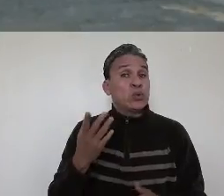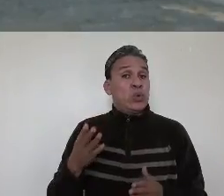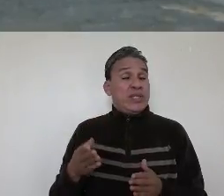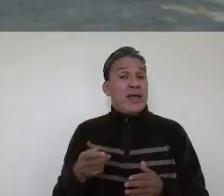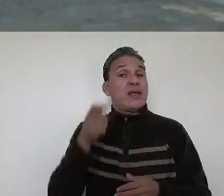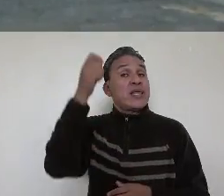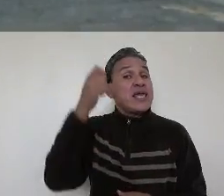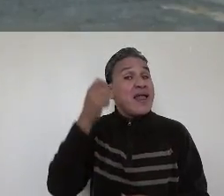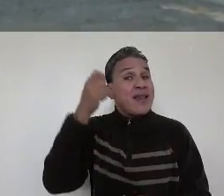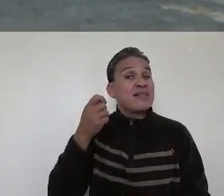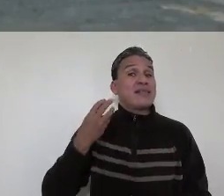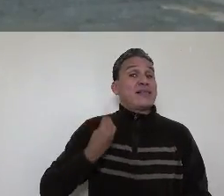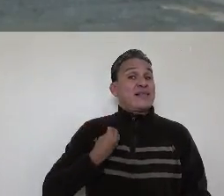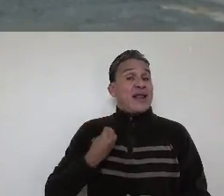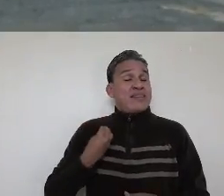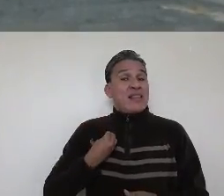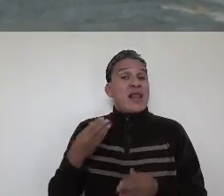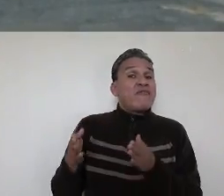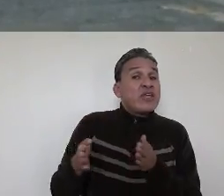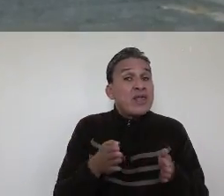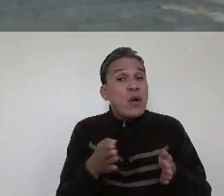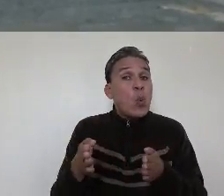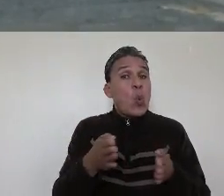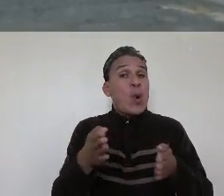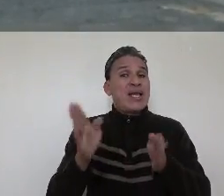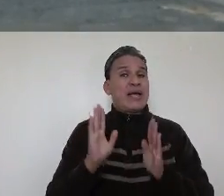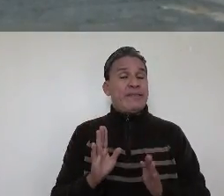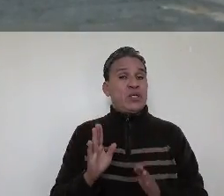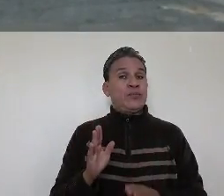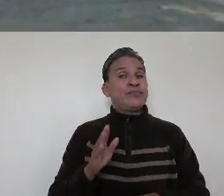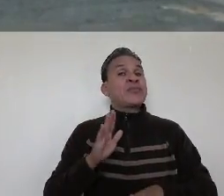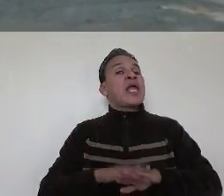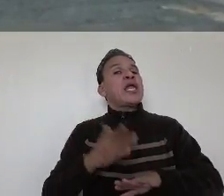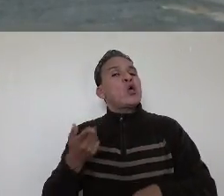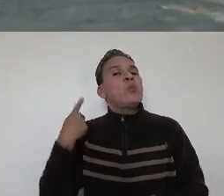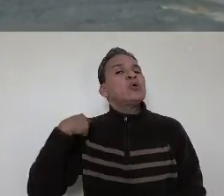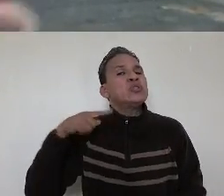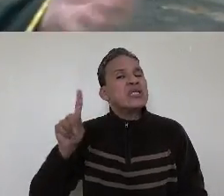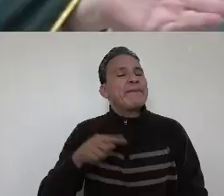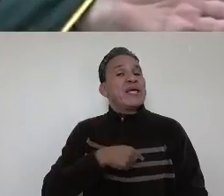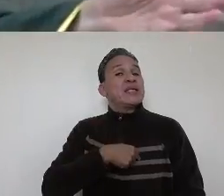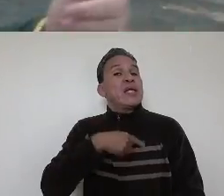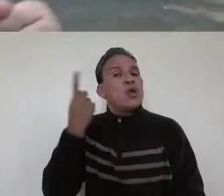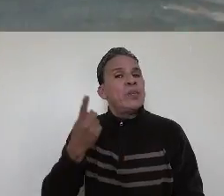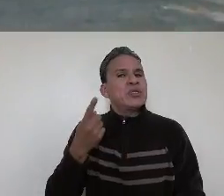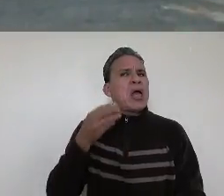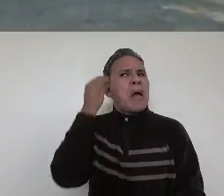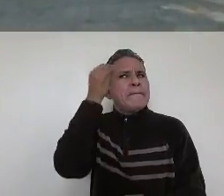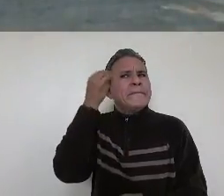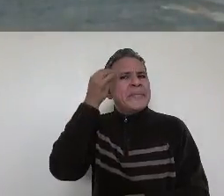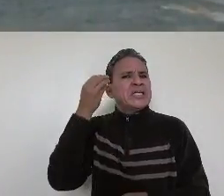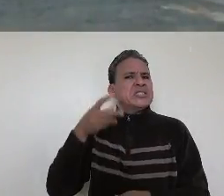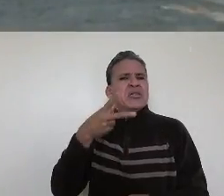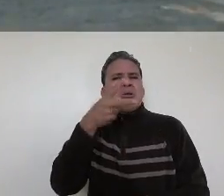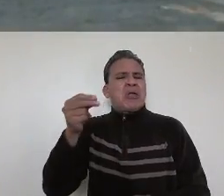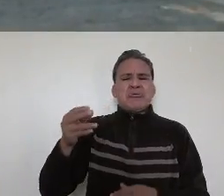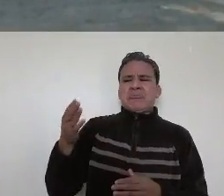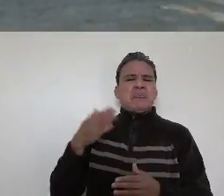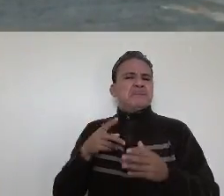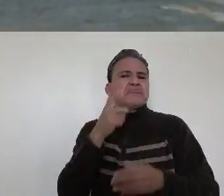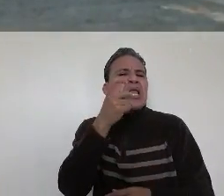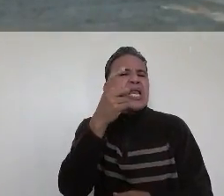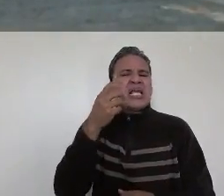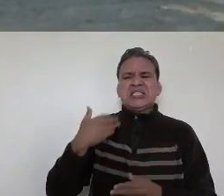cómo se pierde la oportunidad? Creyendo que no necesito ir, despreciando al dueño